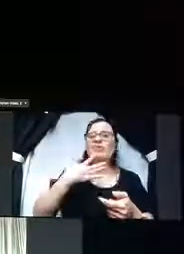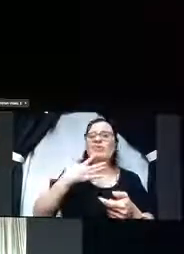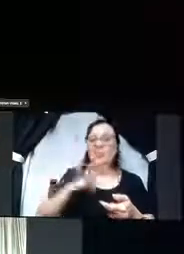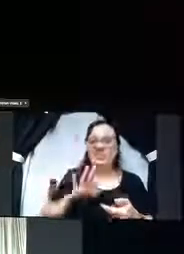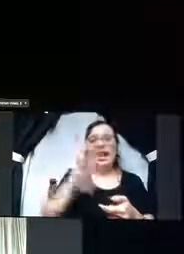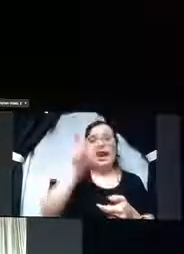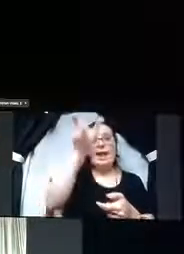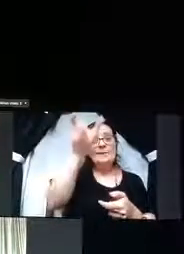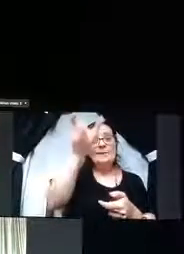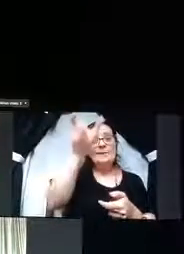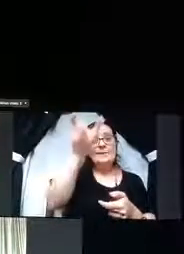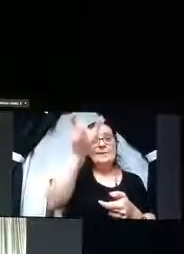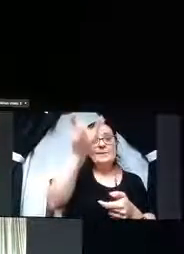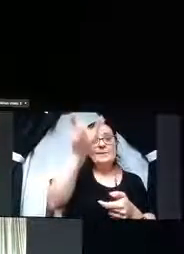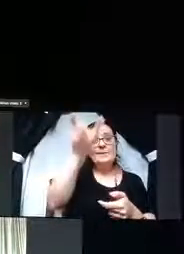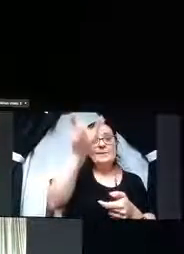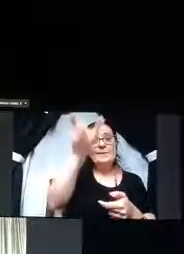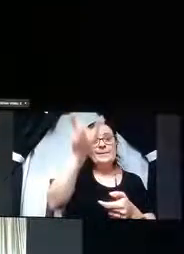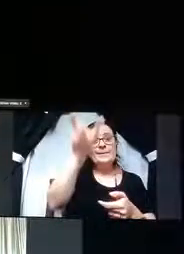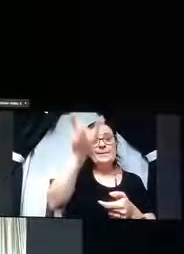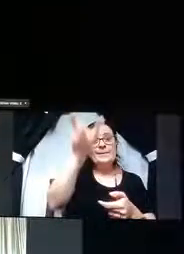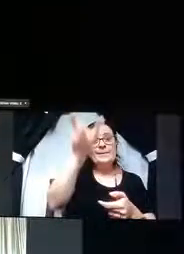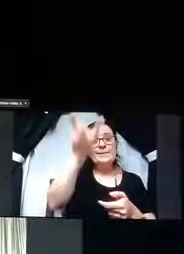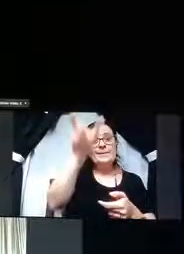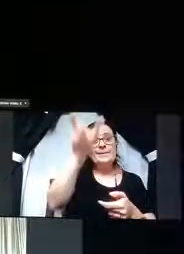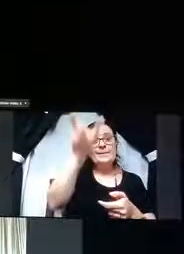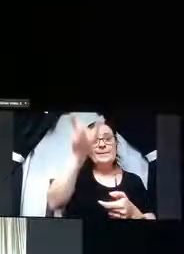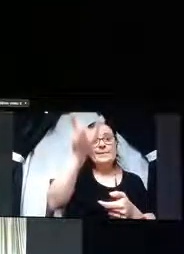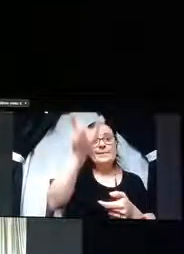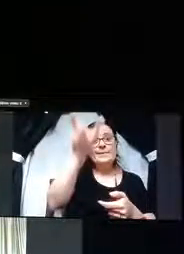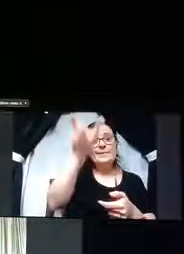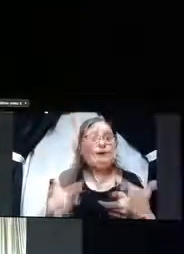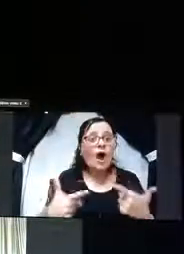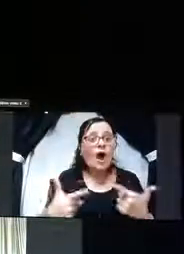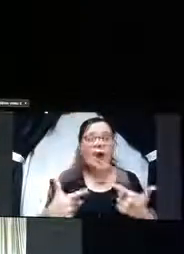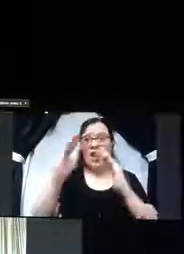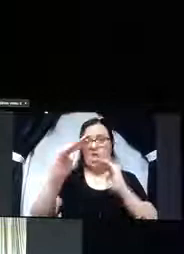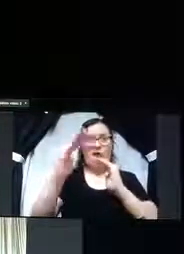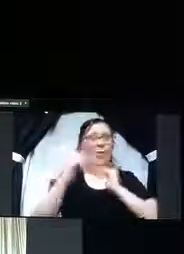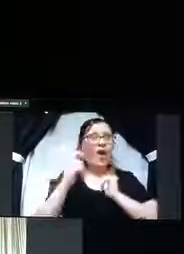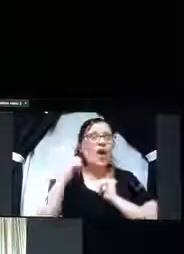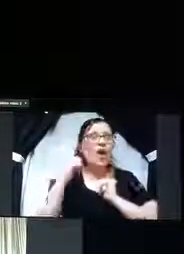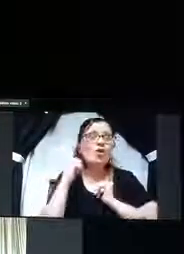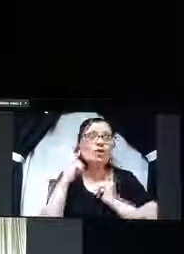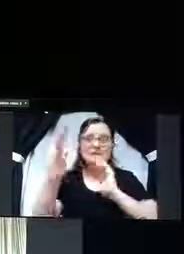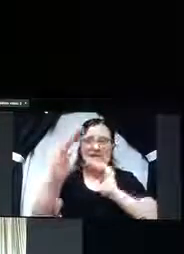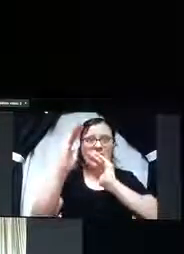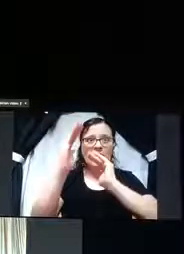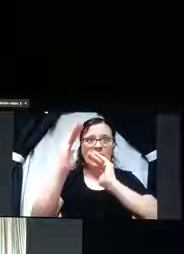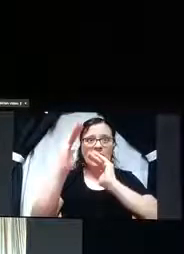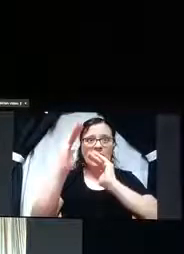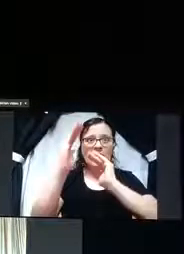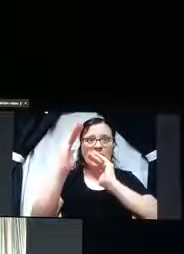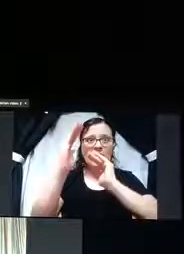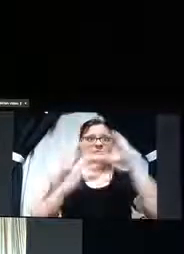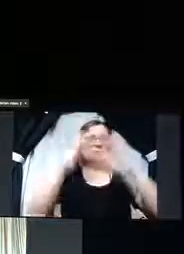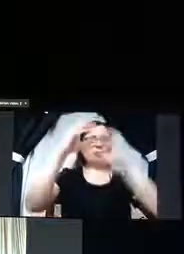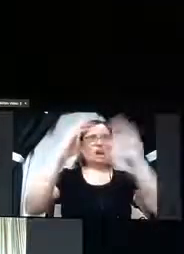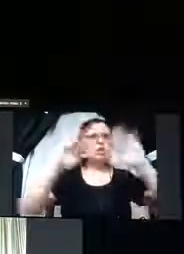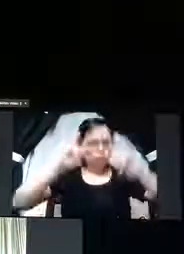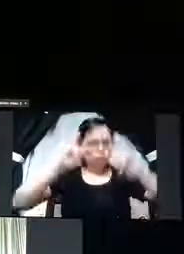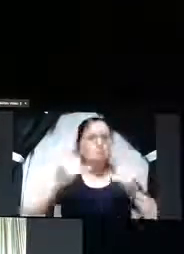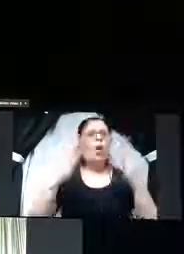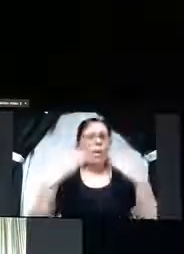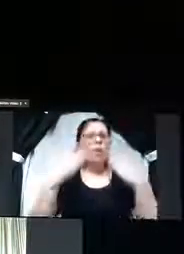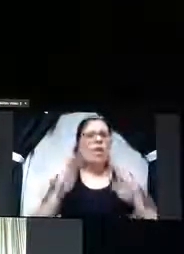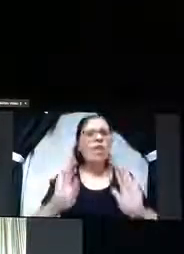potencial biológico, lo tenemos nosotros. Lo puede desarrollar, por un lado,